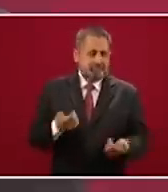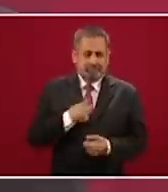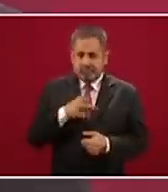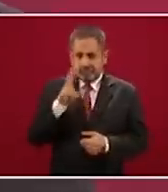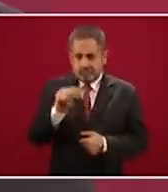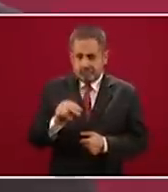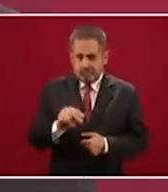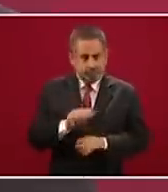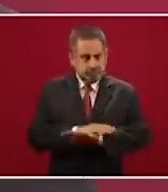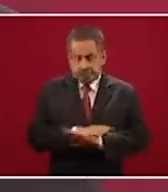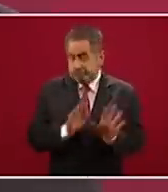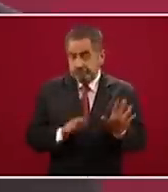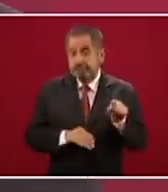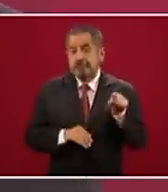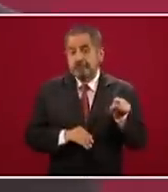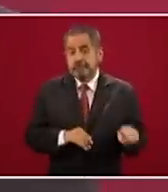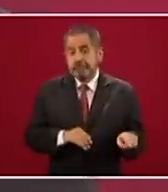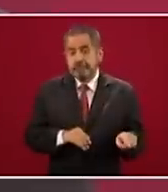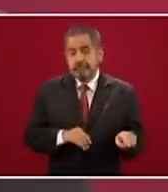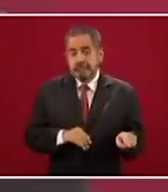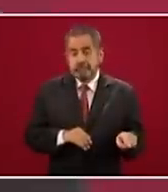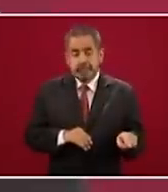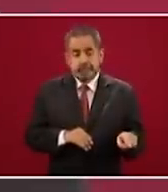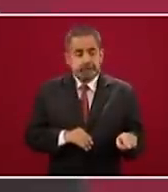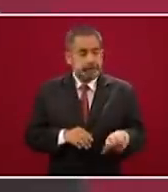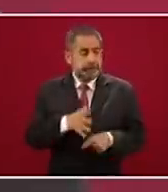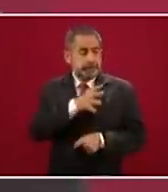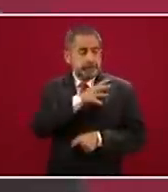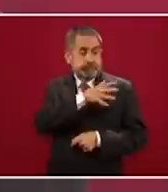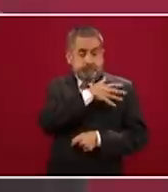Y ya de inmediato el general